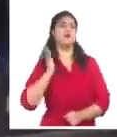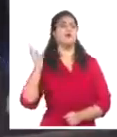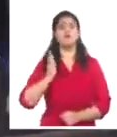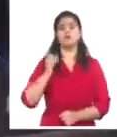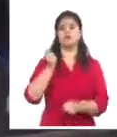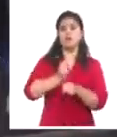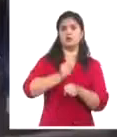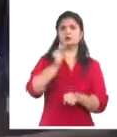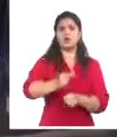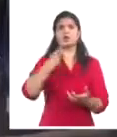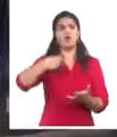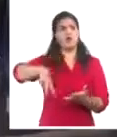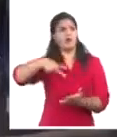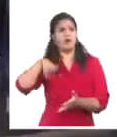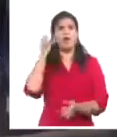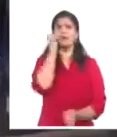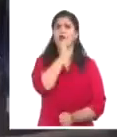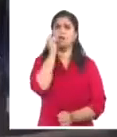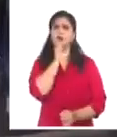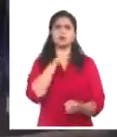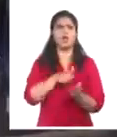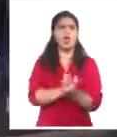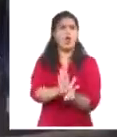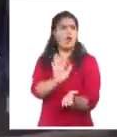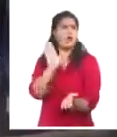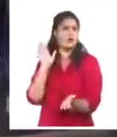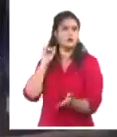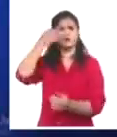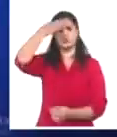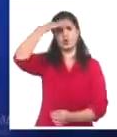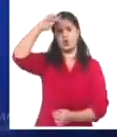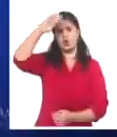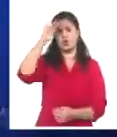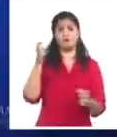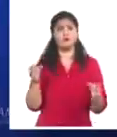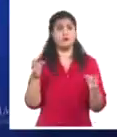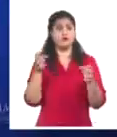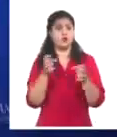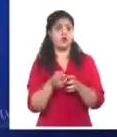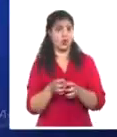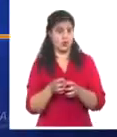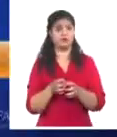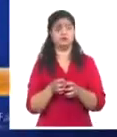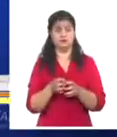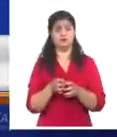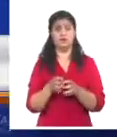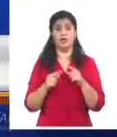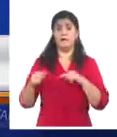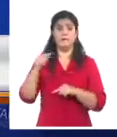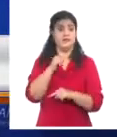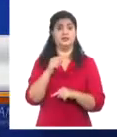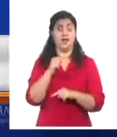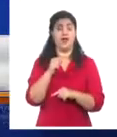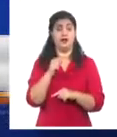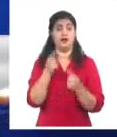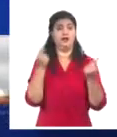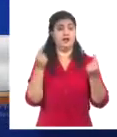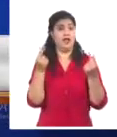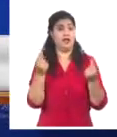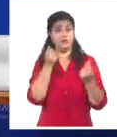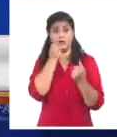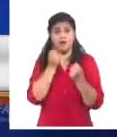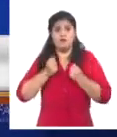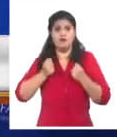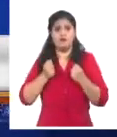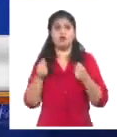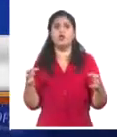trabajadores, compromiso obrero con su nación. La columna vertebral de nuestra economía los constituyen los grupos empresariales, por lo